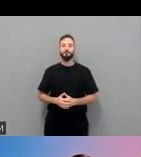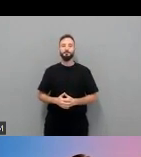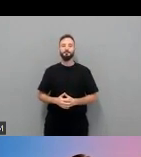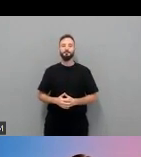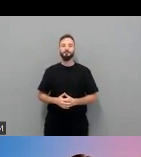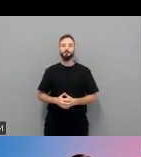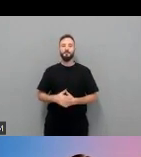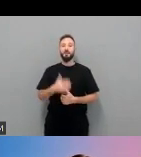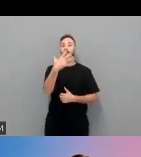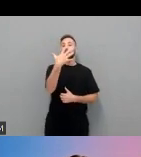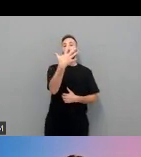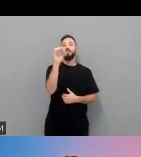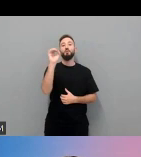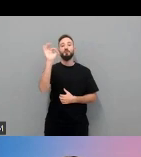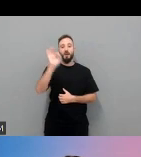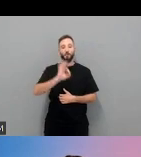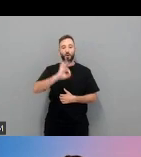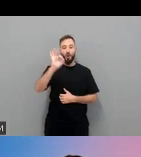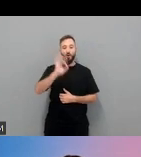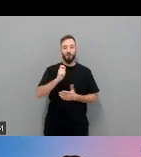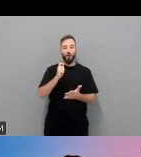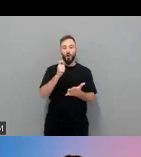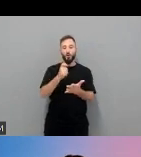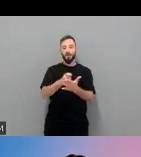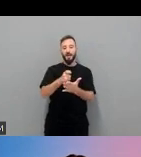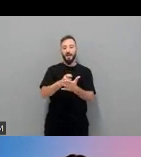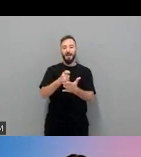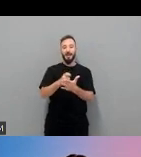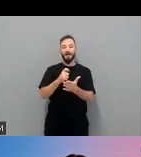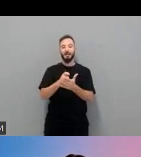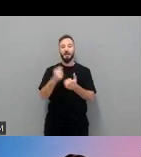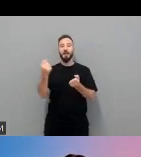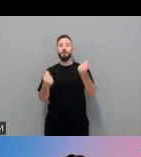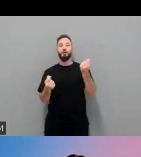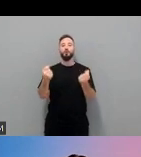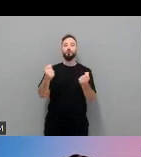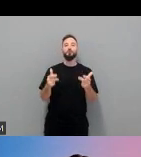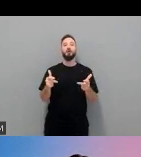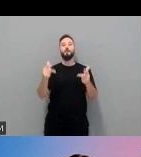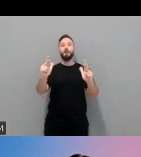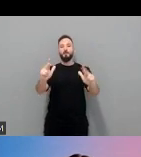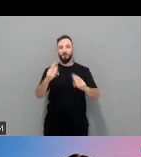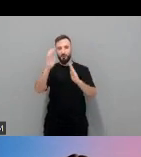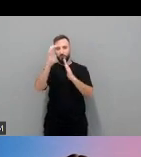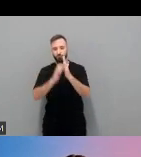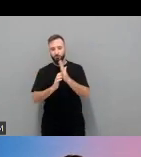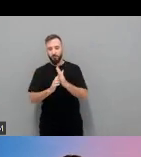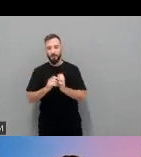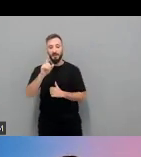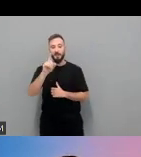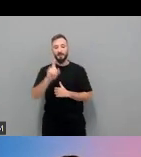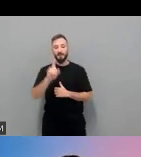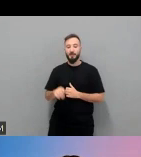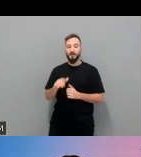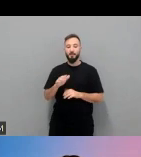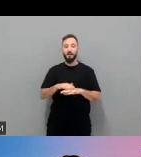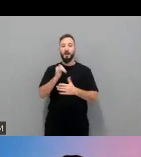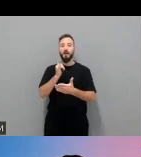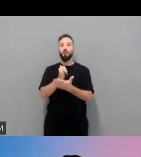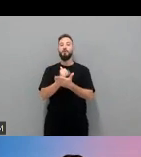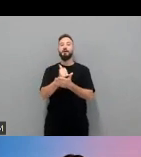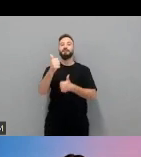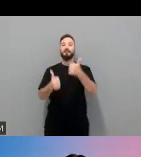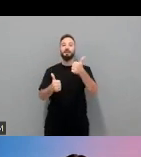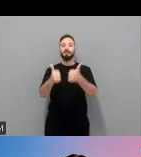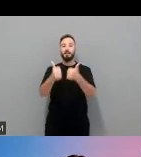del 50% de las tasas de la prórroga de la vigencia del permiso de conducir. Bueno, exención de tasas para acceder a pruebas selectivas de empleo